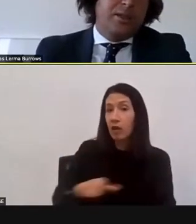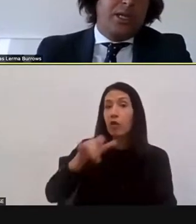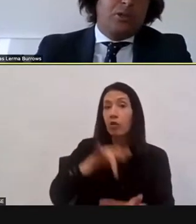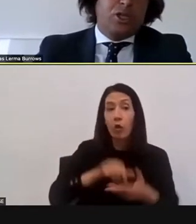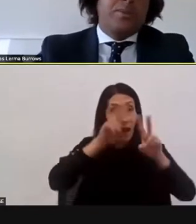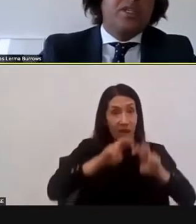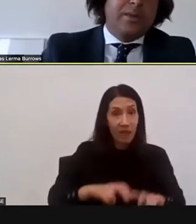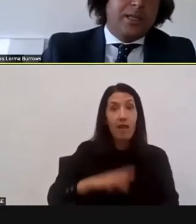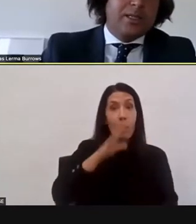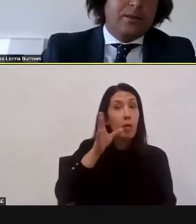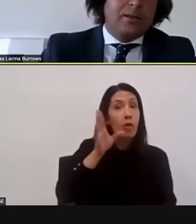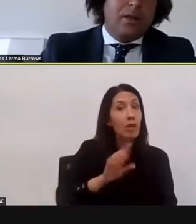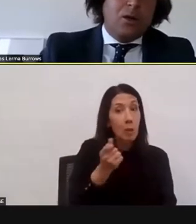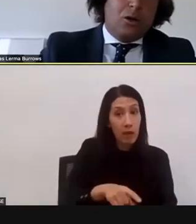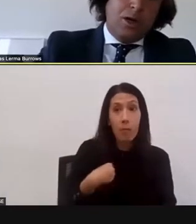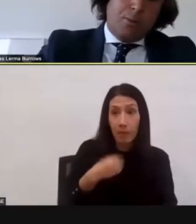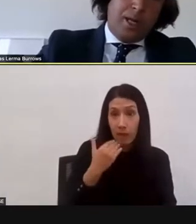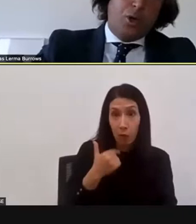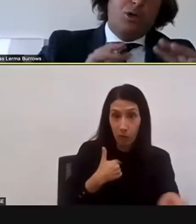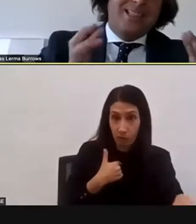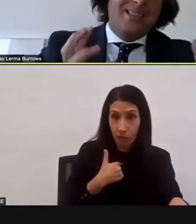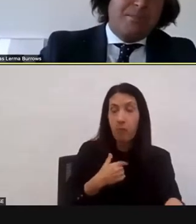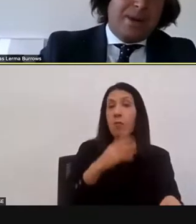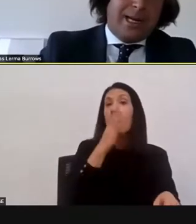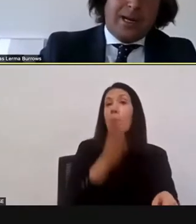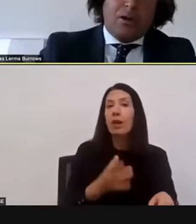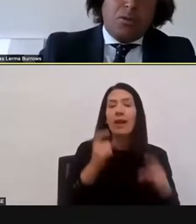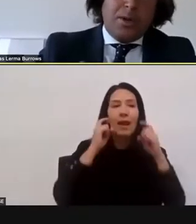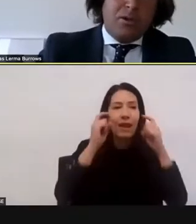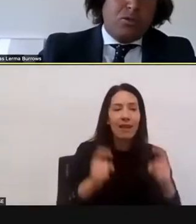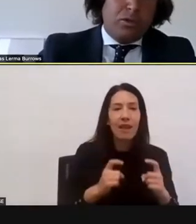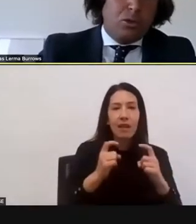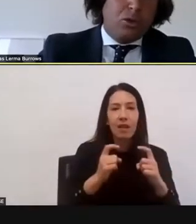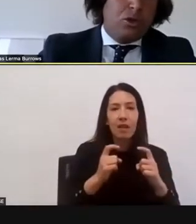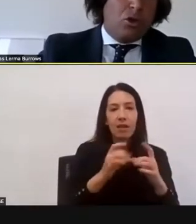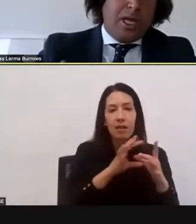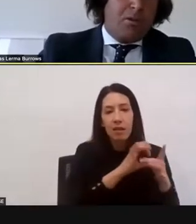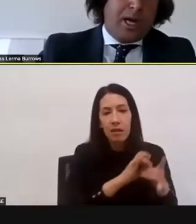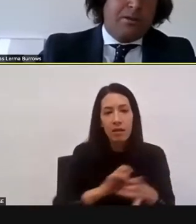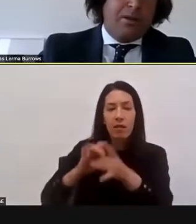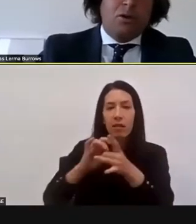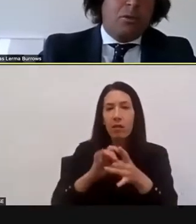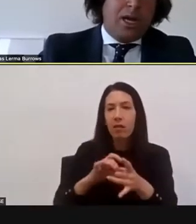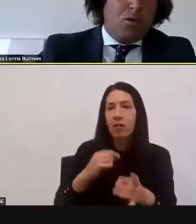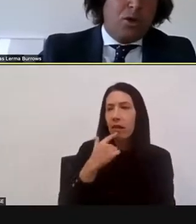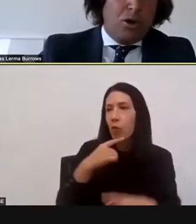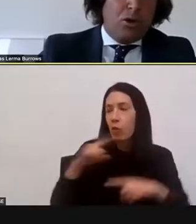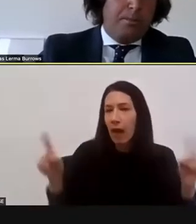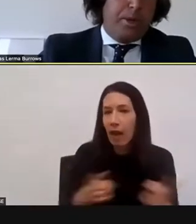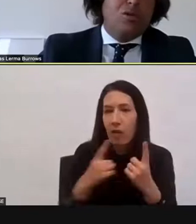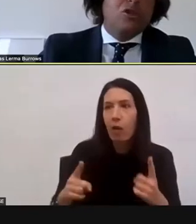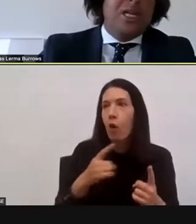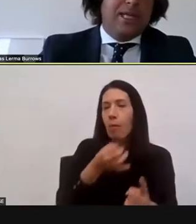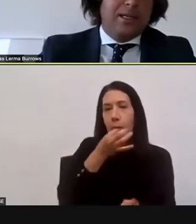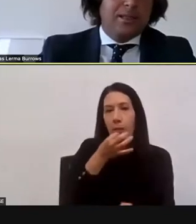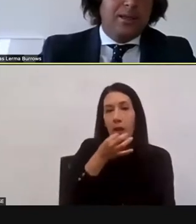tipo de delitos es precisamente esta. ¿Por qué? Porque lo intentan enmarcar o bien en un discurso, o bien en una canción, o bien en un monólogo. Pero hay